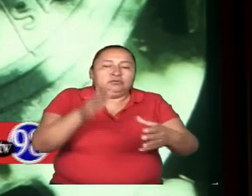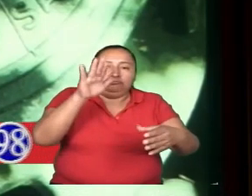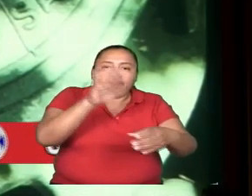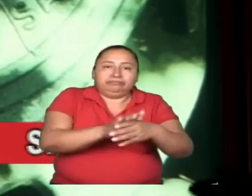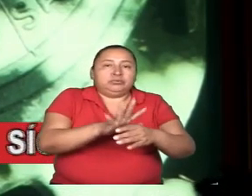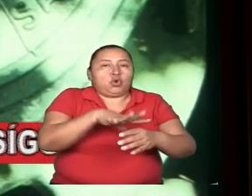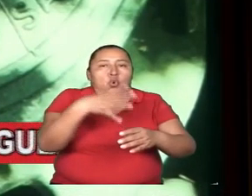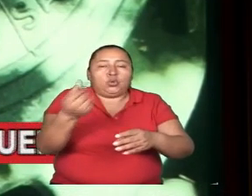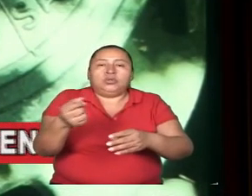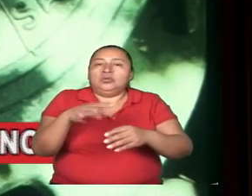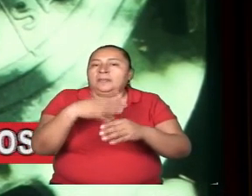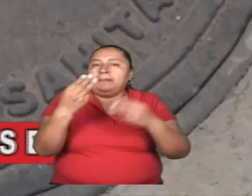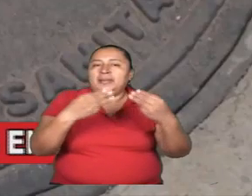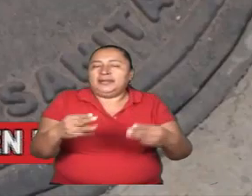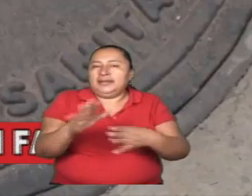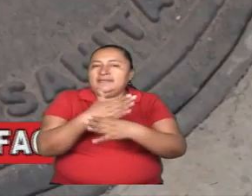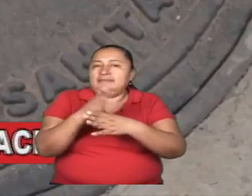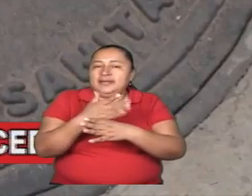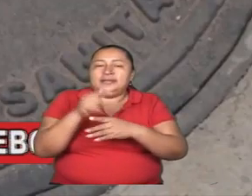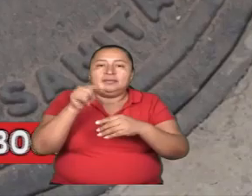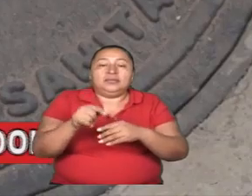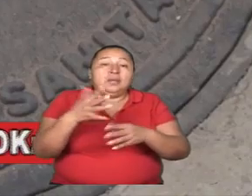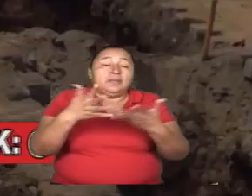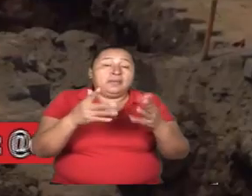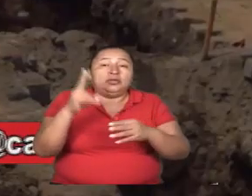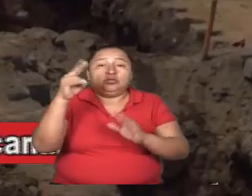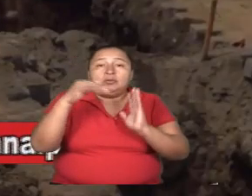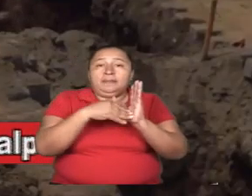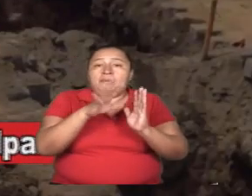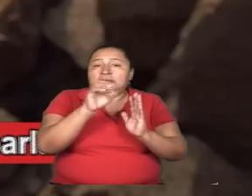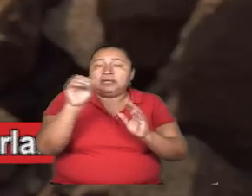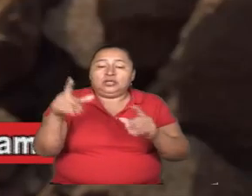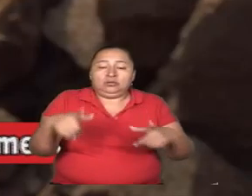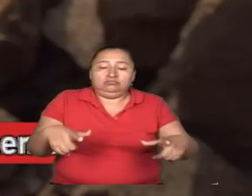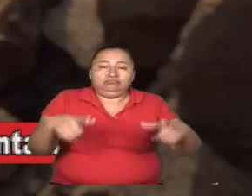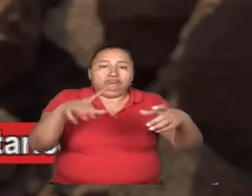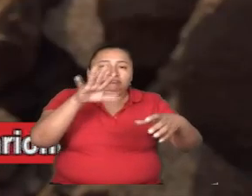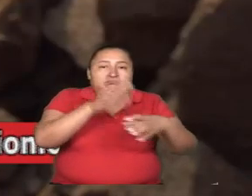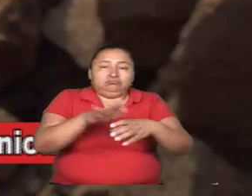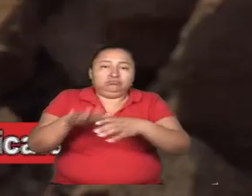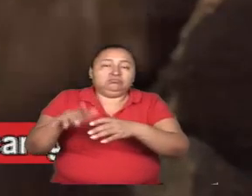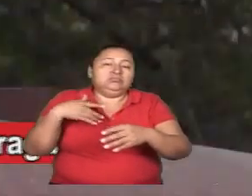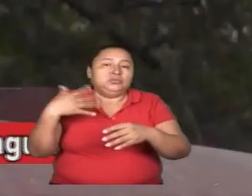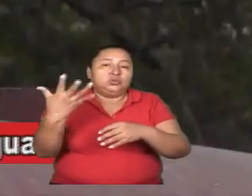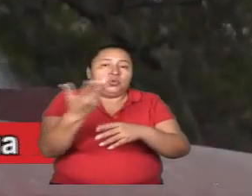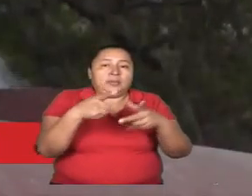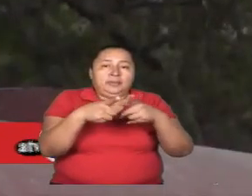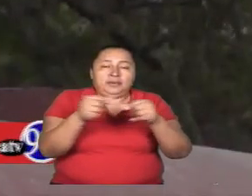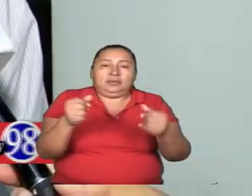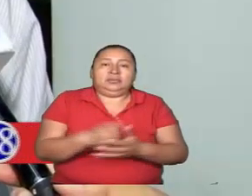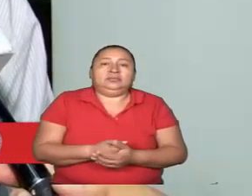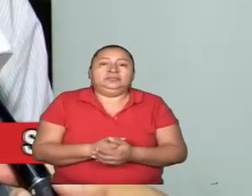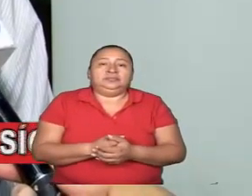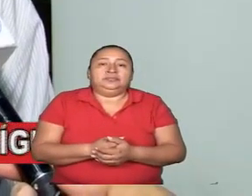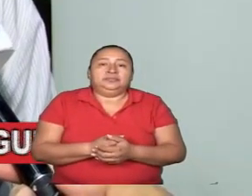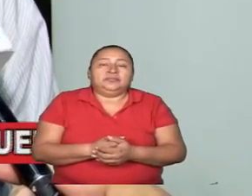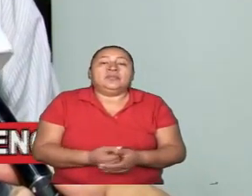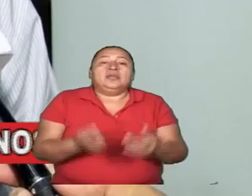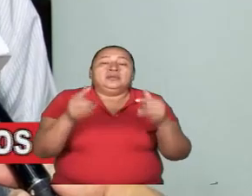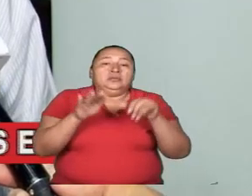de material no reciclable en al menos 2.500 pozos de visita en toda Managua.